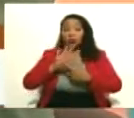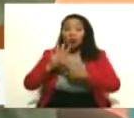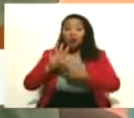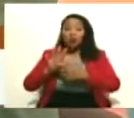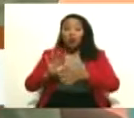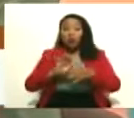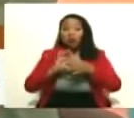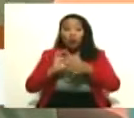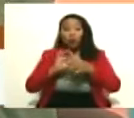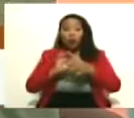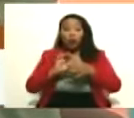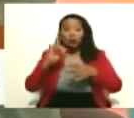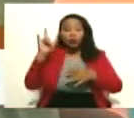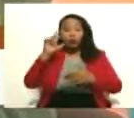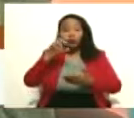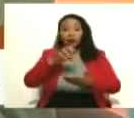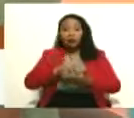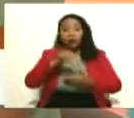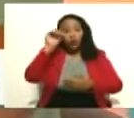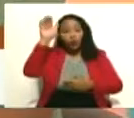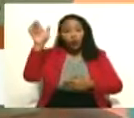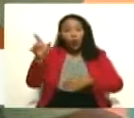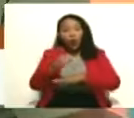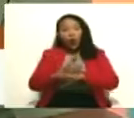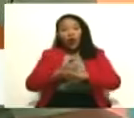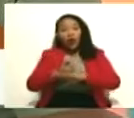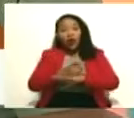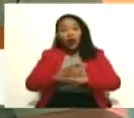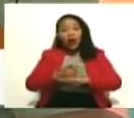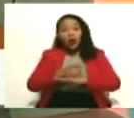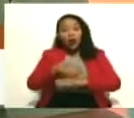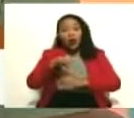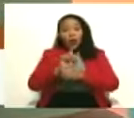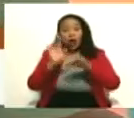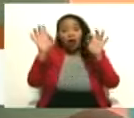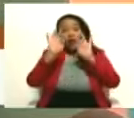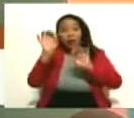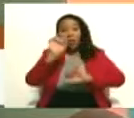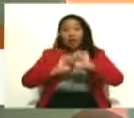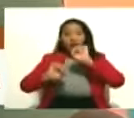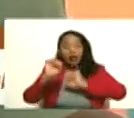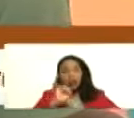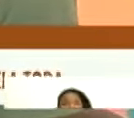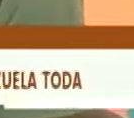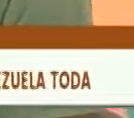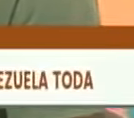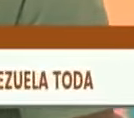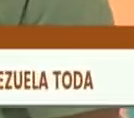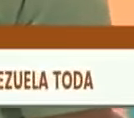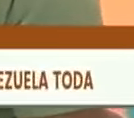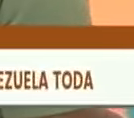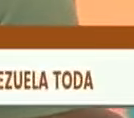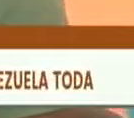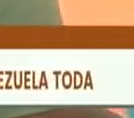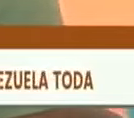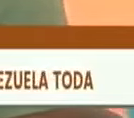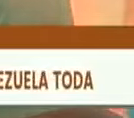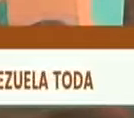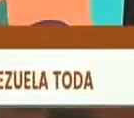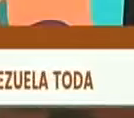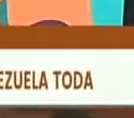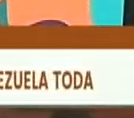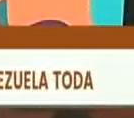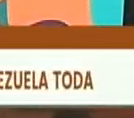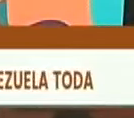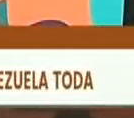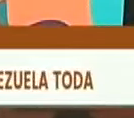para obligar al Estado y a los futuros gobiernos a tener una única postura de defensa de la integridad del territorio nacional. La cuarta